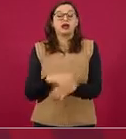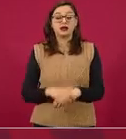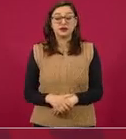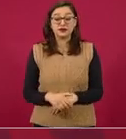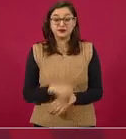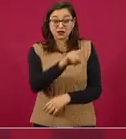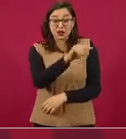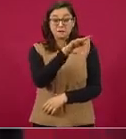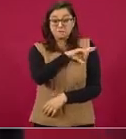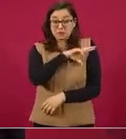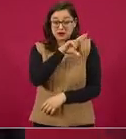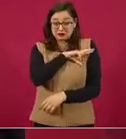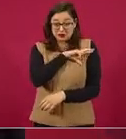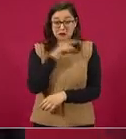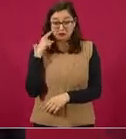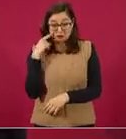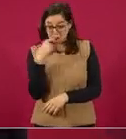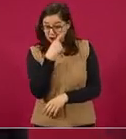particulares,